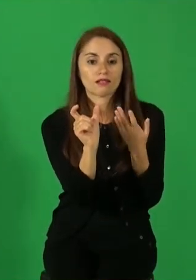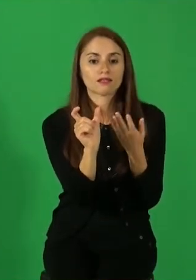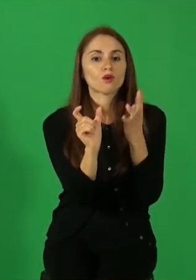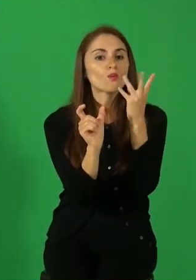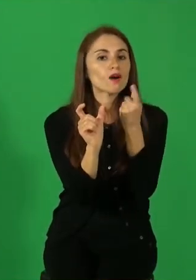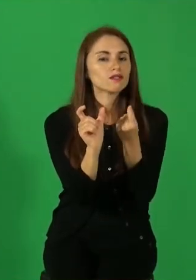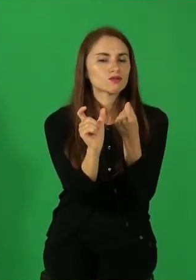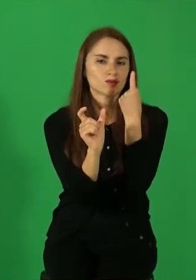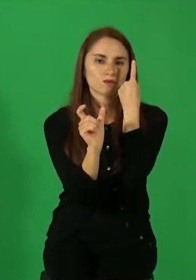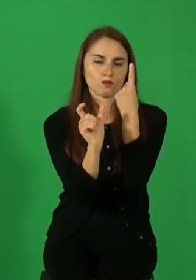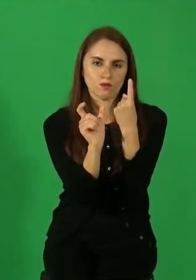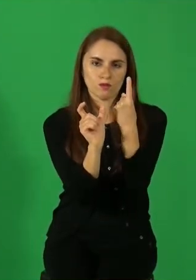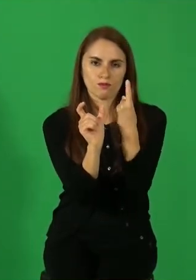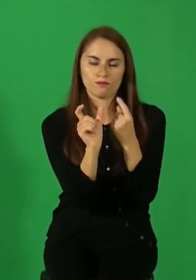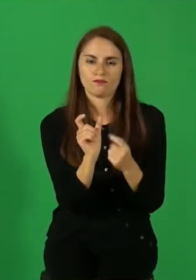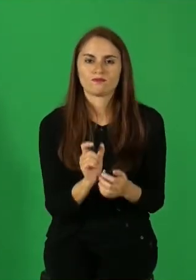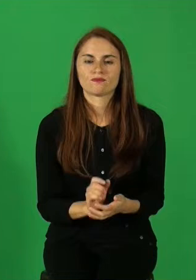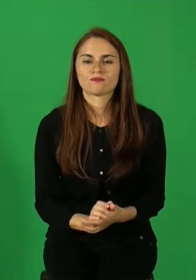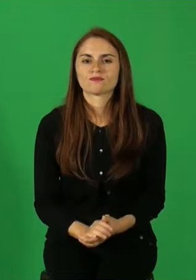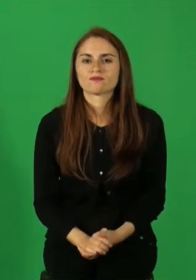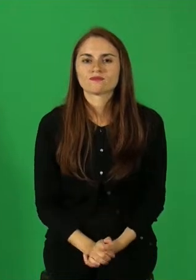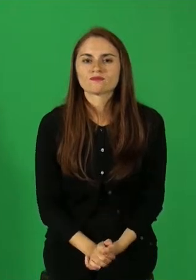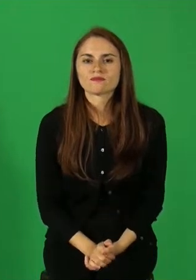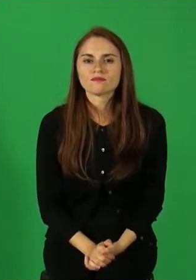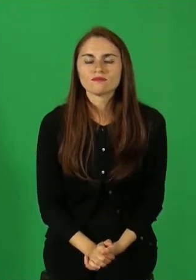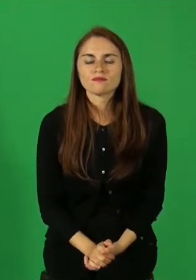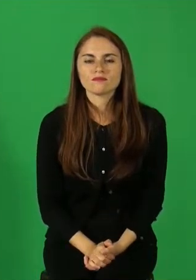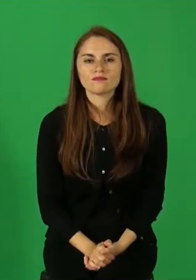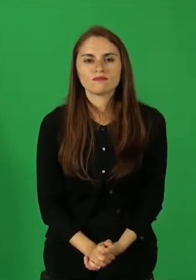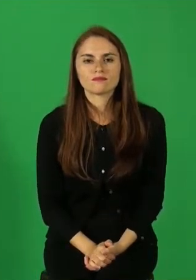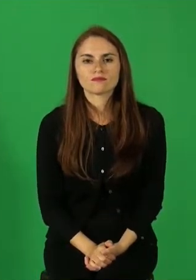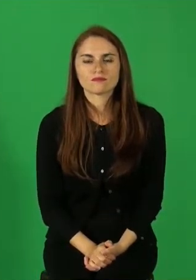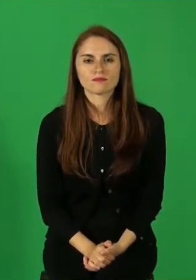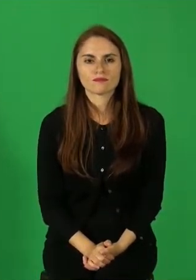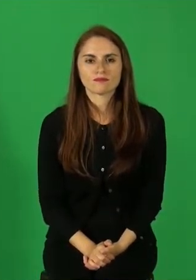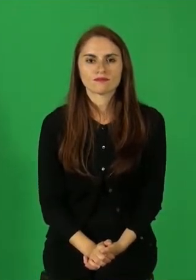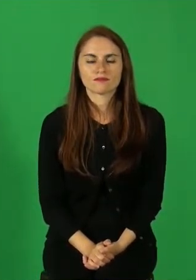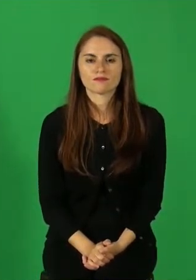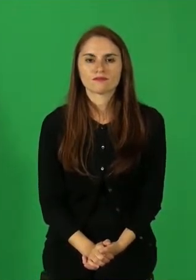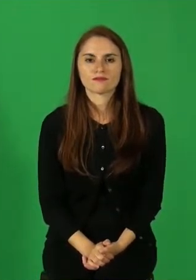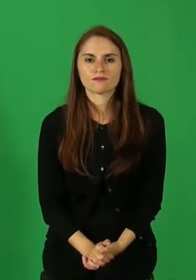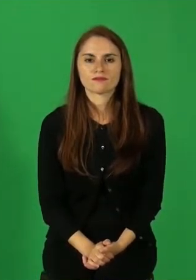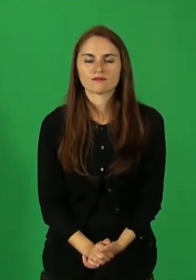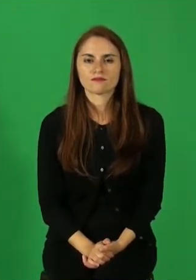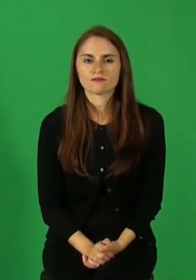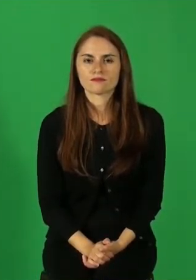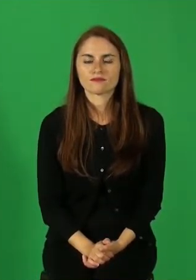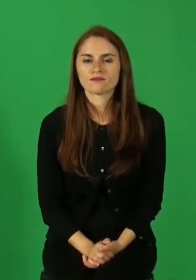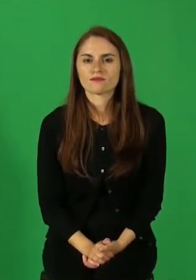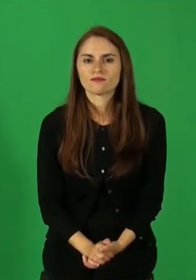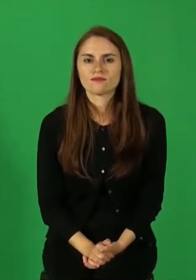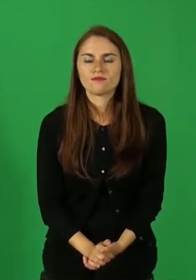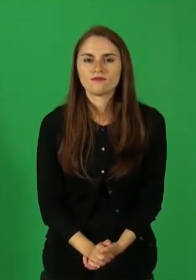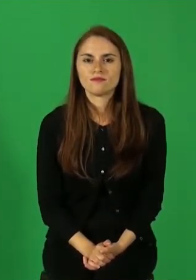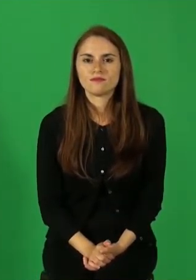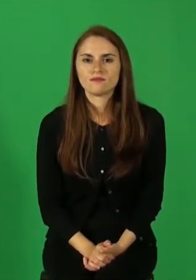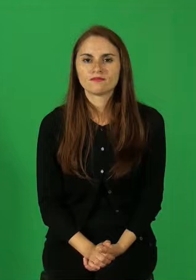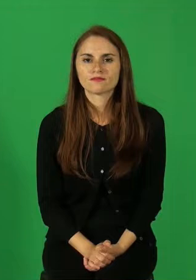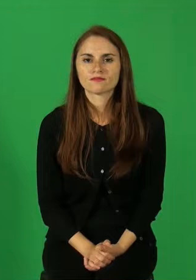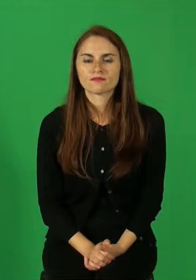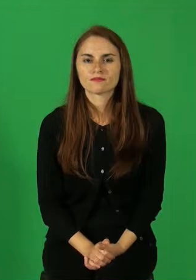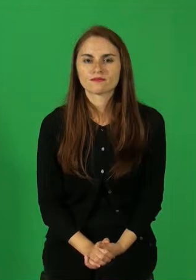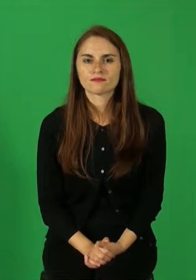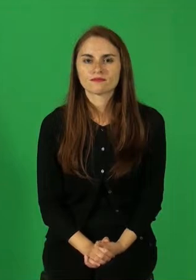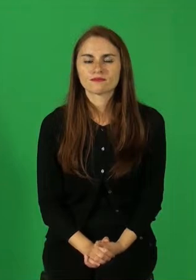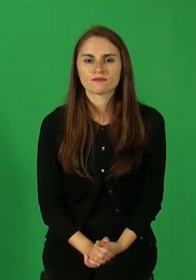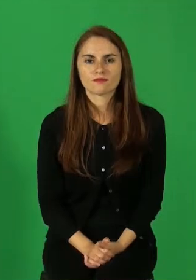singular, hay inexistencia de una S, y la terminación O nos está indicando ya que